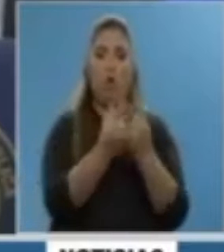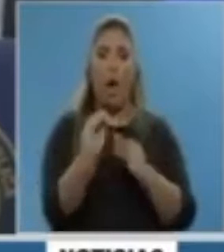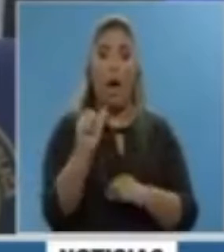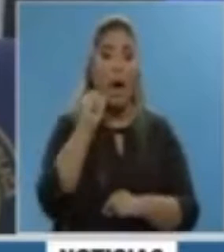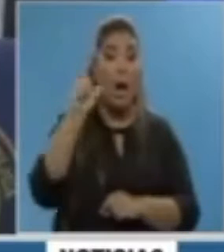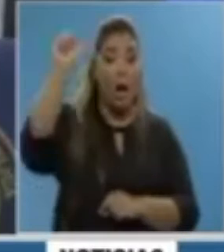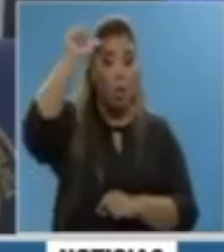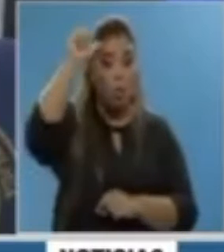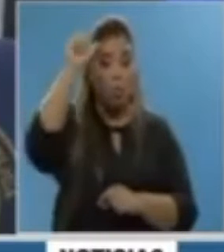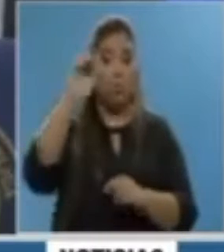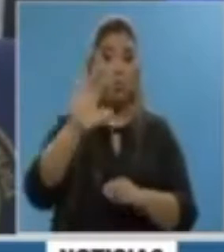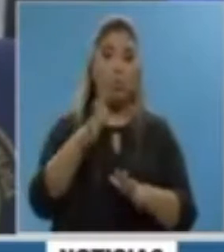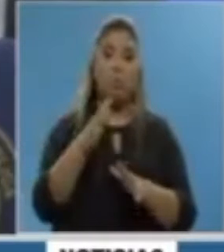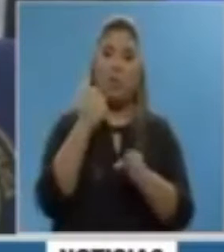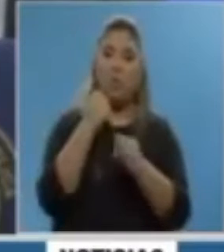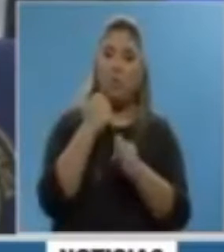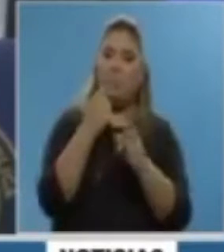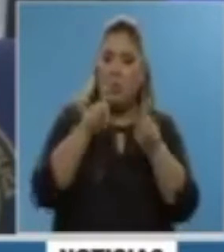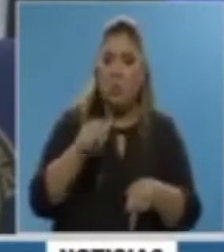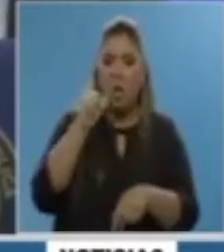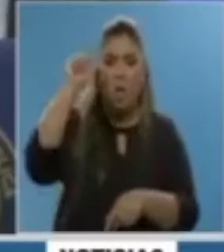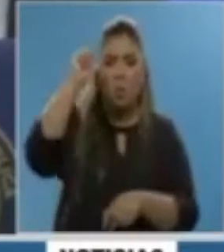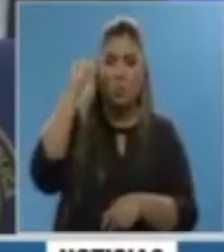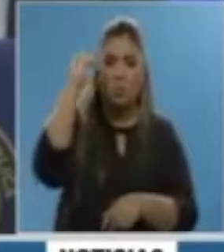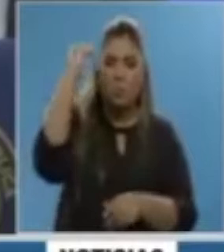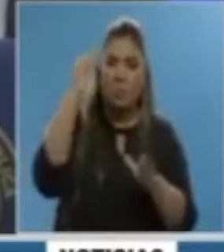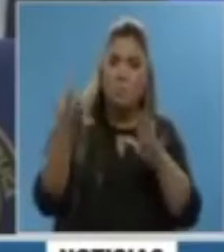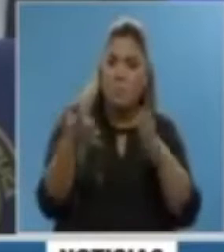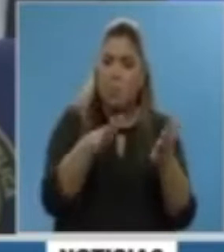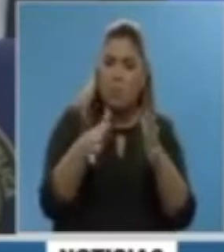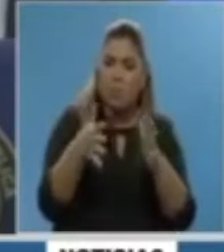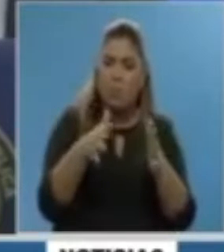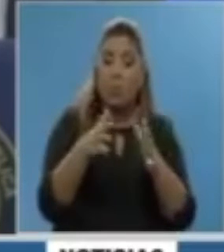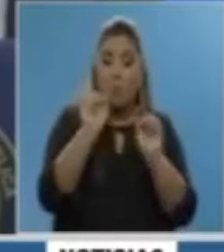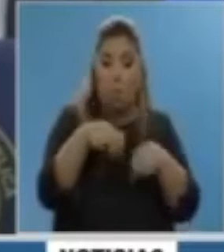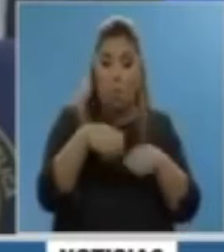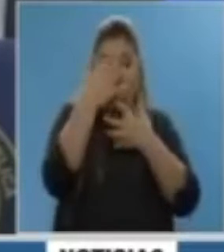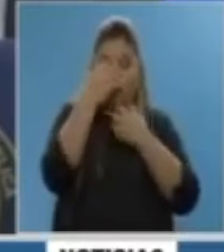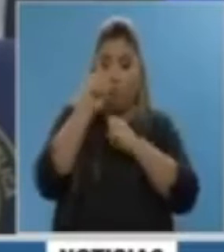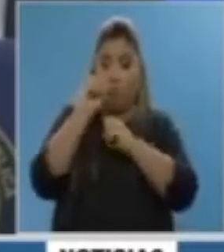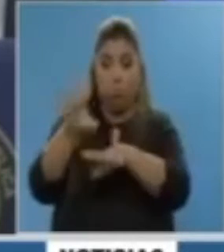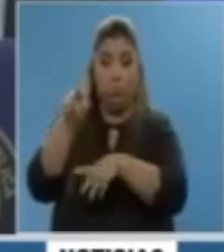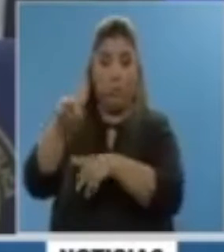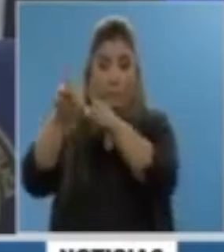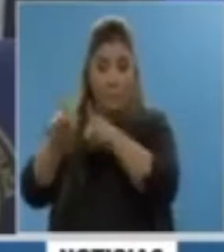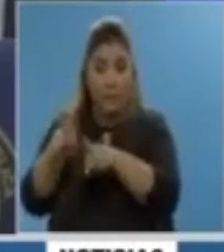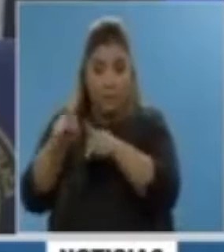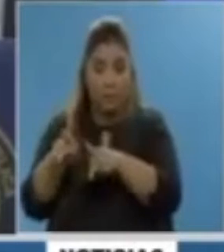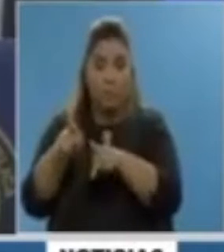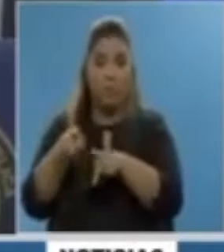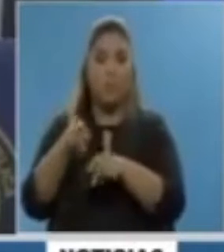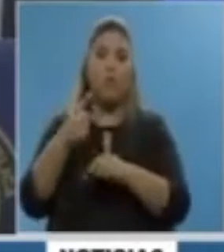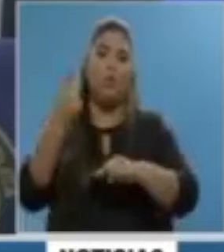adultos en edad de trabajadores que pueden estar siendo contagiados ante la posibilidad de no